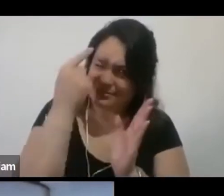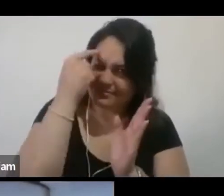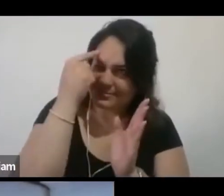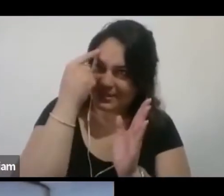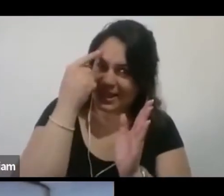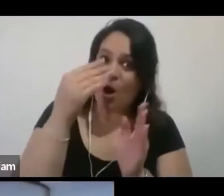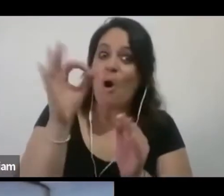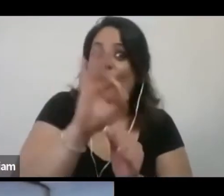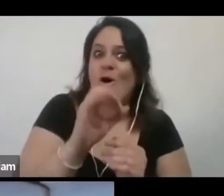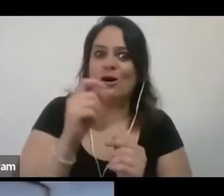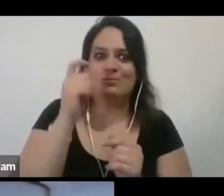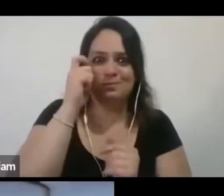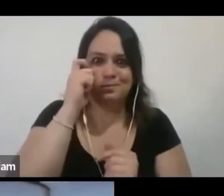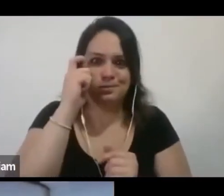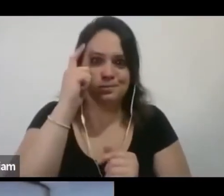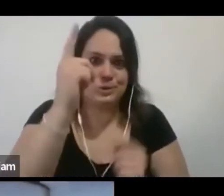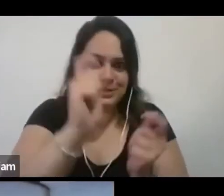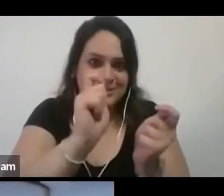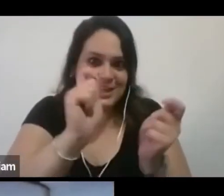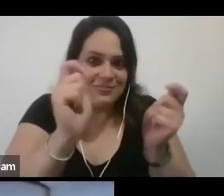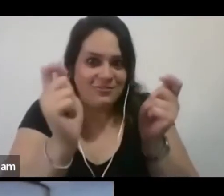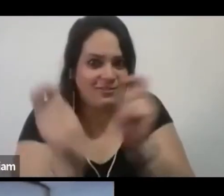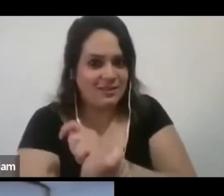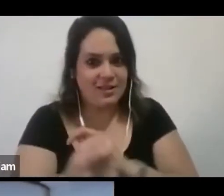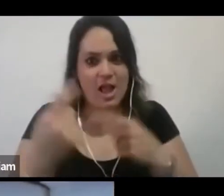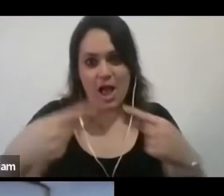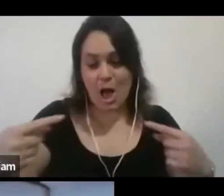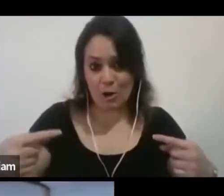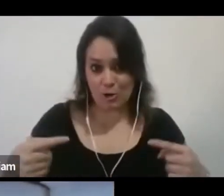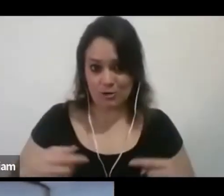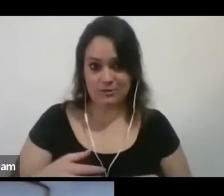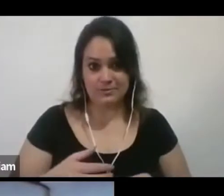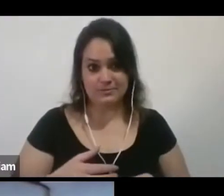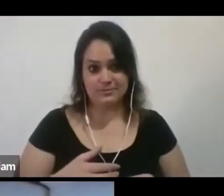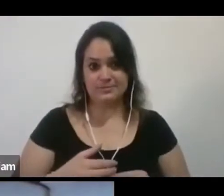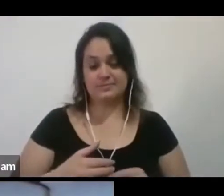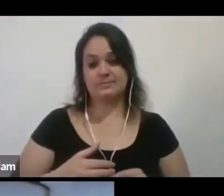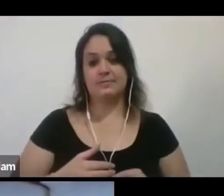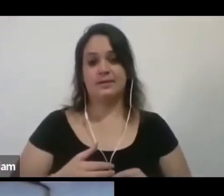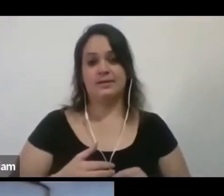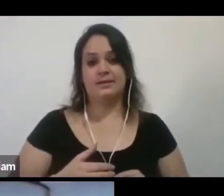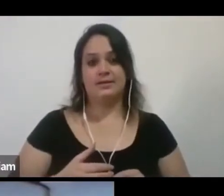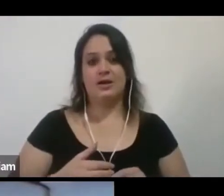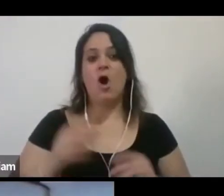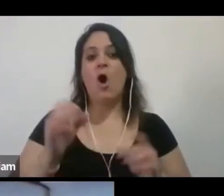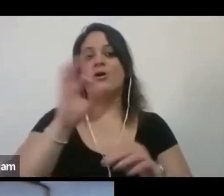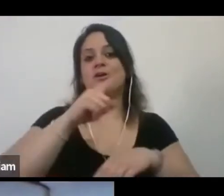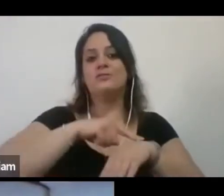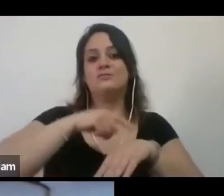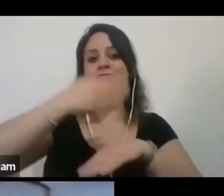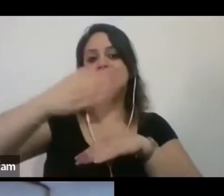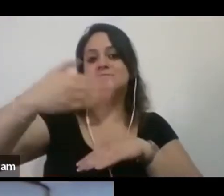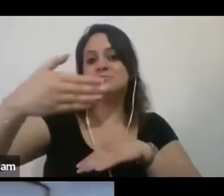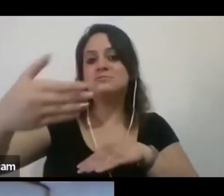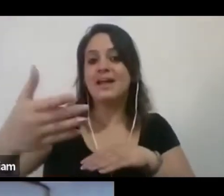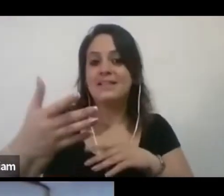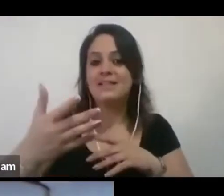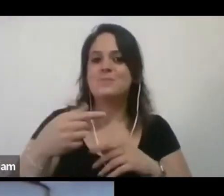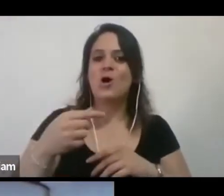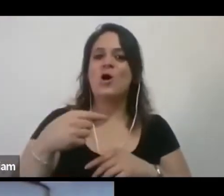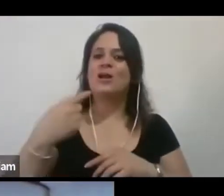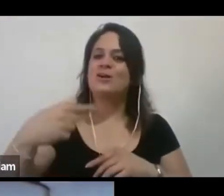herramientas han tenido que ejercer o ahora al traspaso, digamos, del tiempo, qué cosas pueden